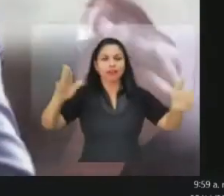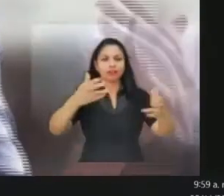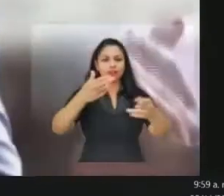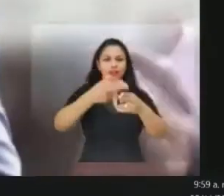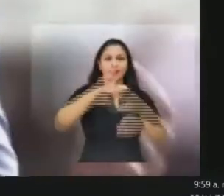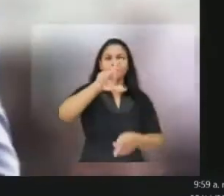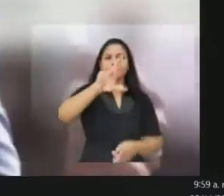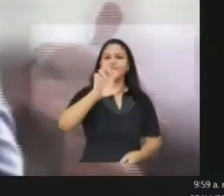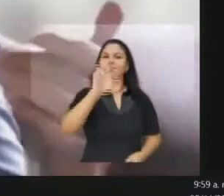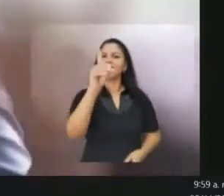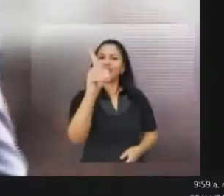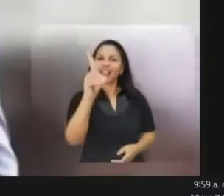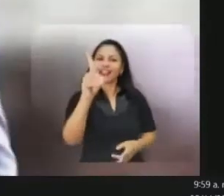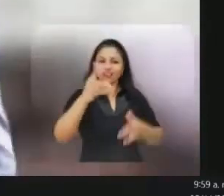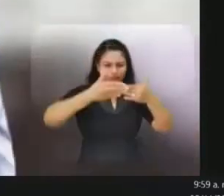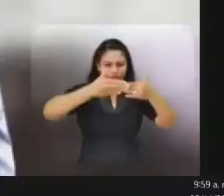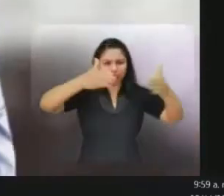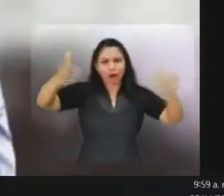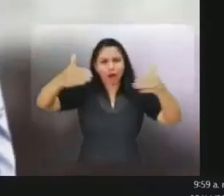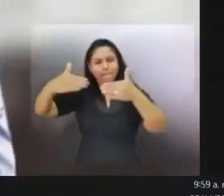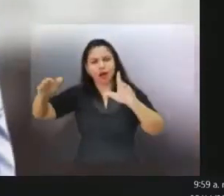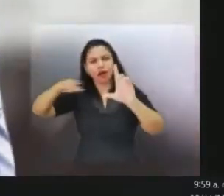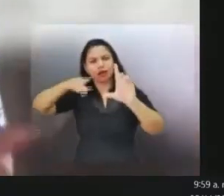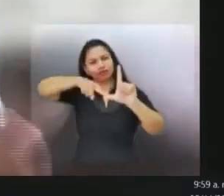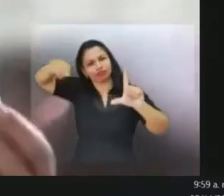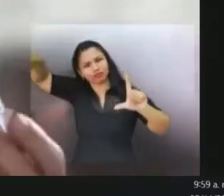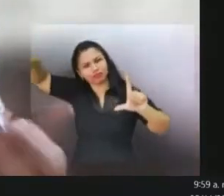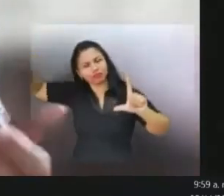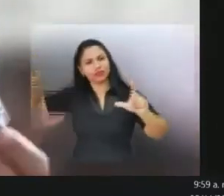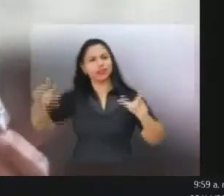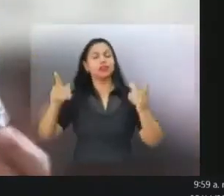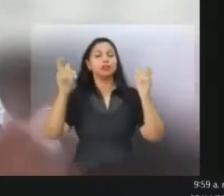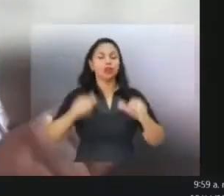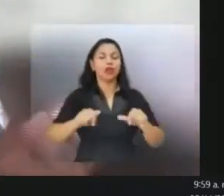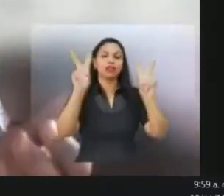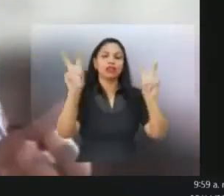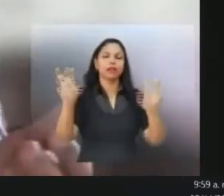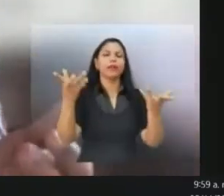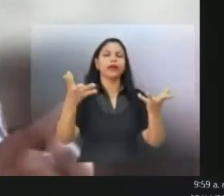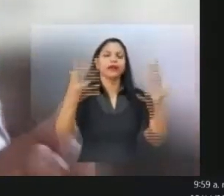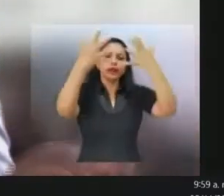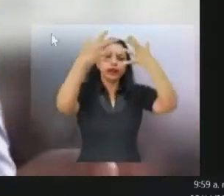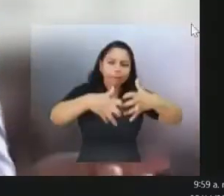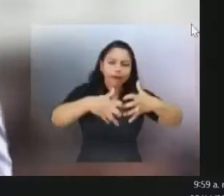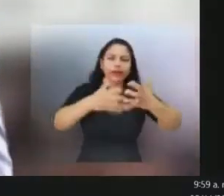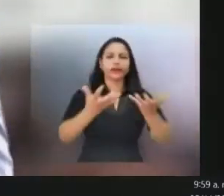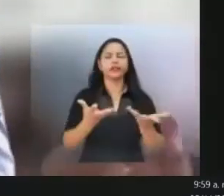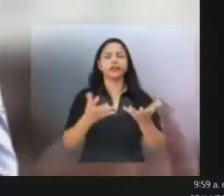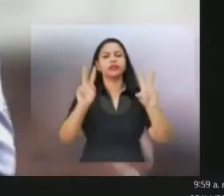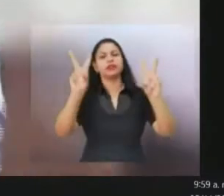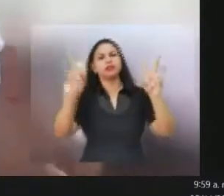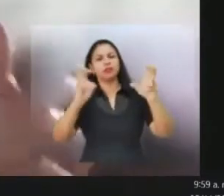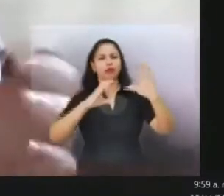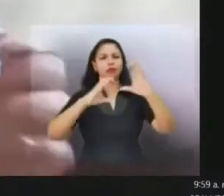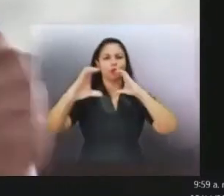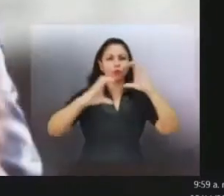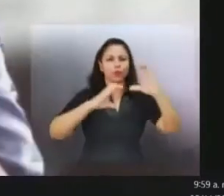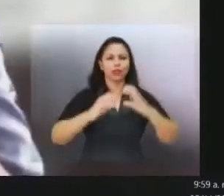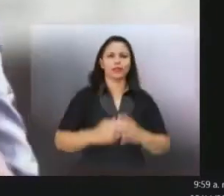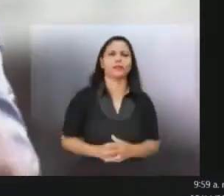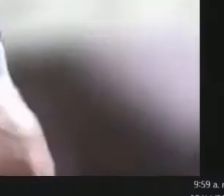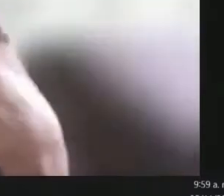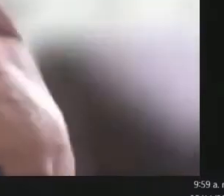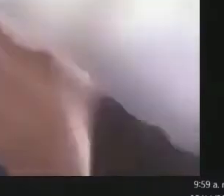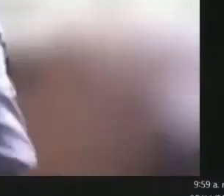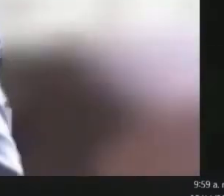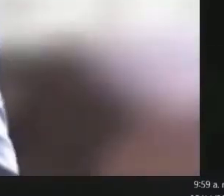hay en las empresas tradicionales, los communication service providers, las de proveedores de comunicaciones, y que les